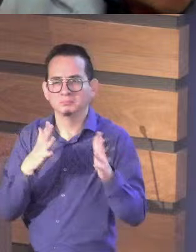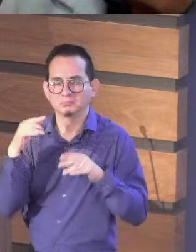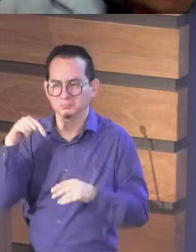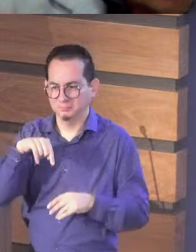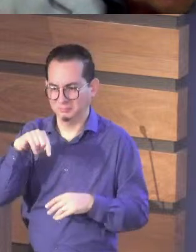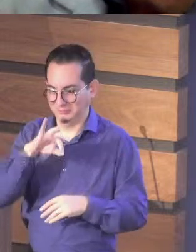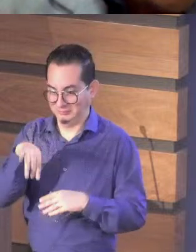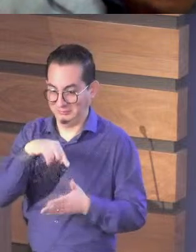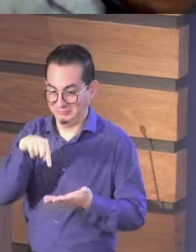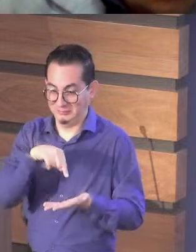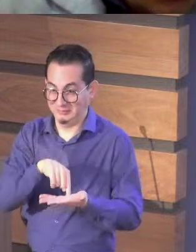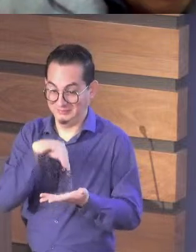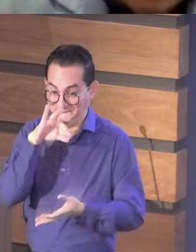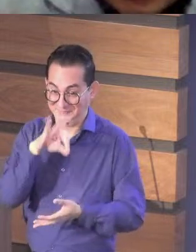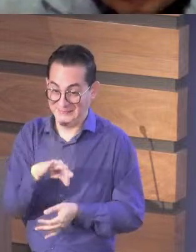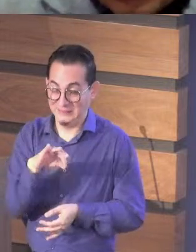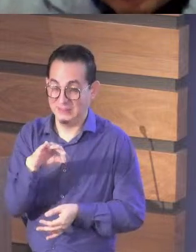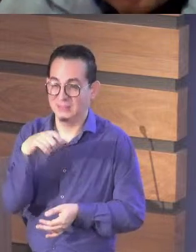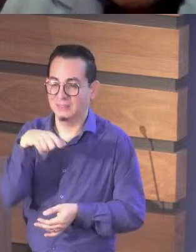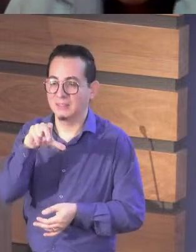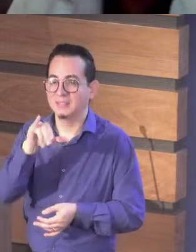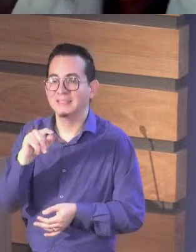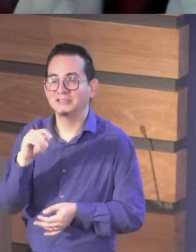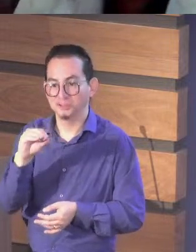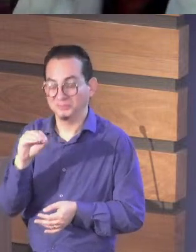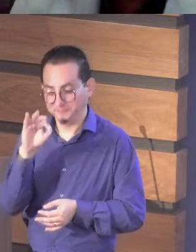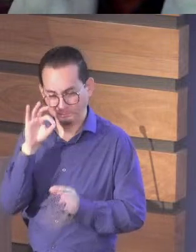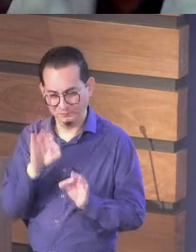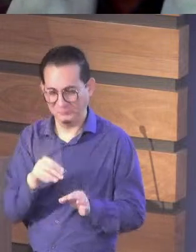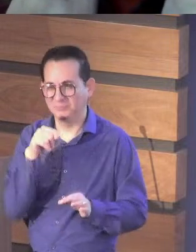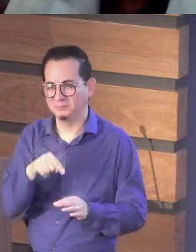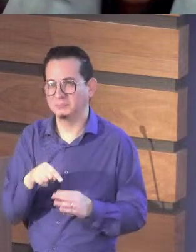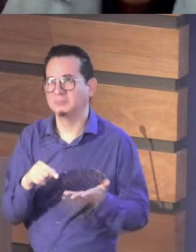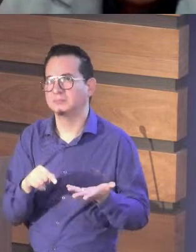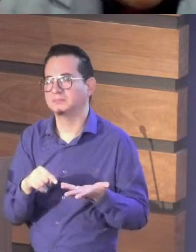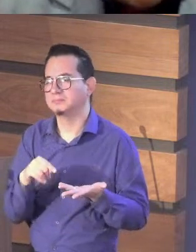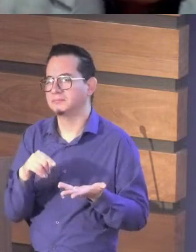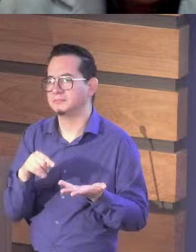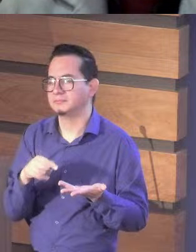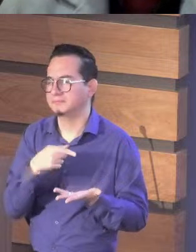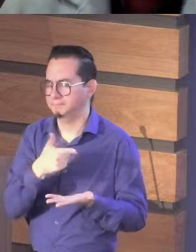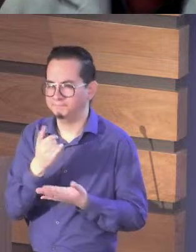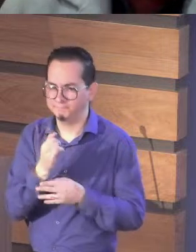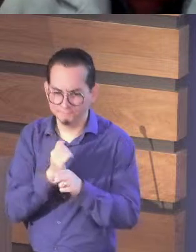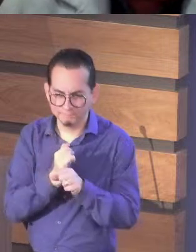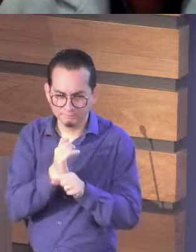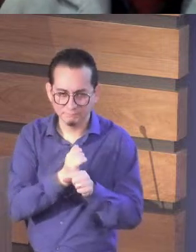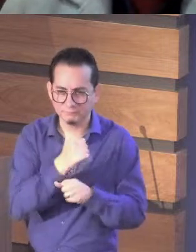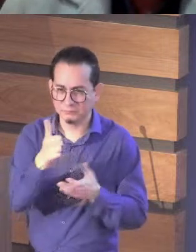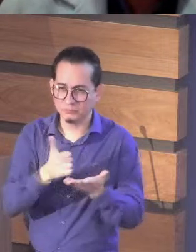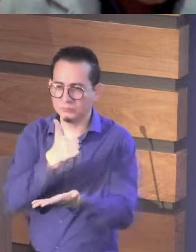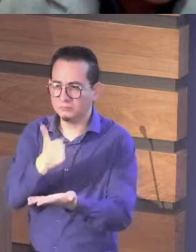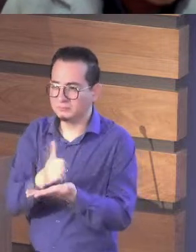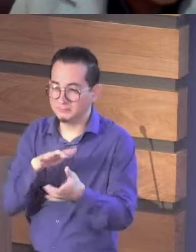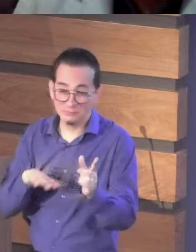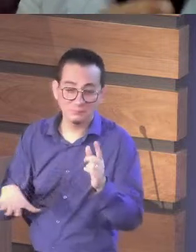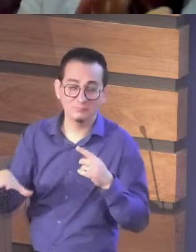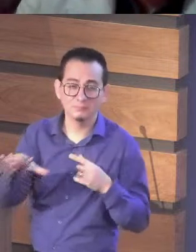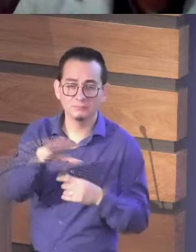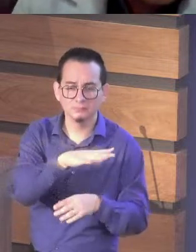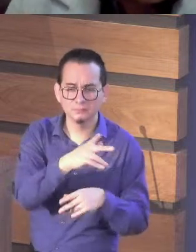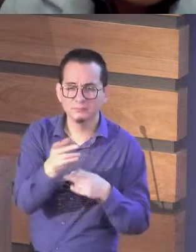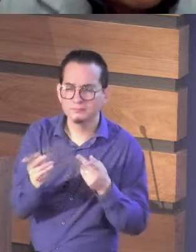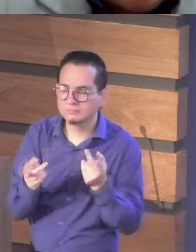se hizo unas mediciones de ruido ambiental en toda la ciudad y, por ejemplo, se encontraron niveles de